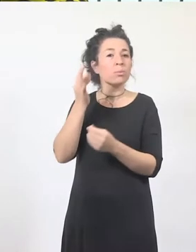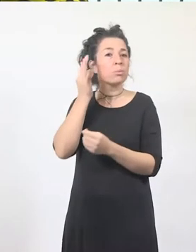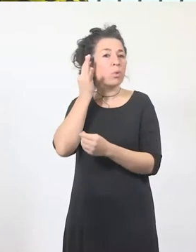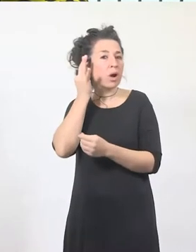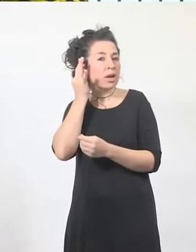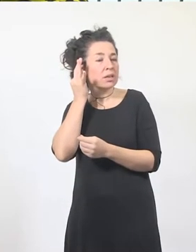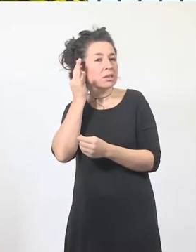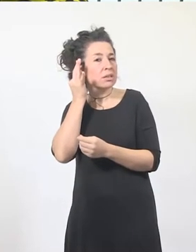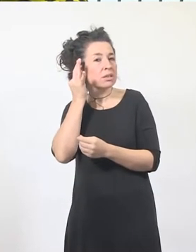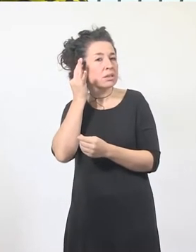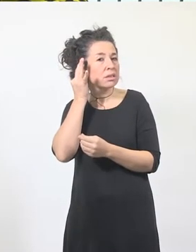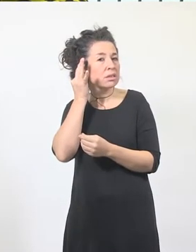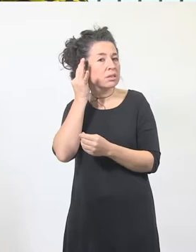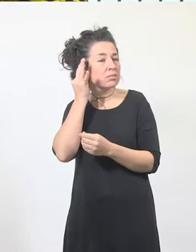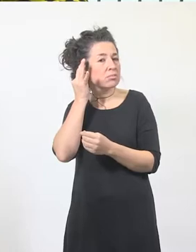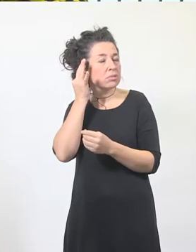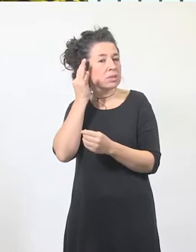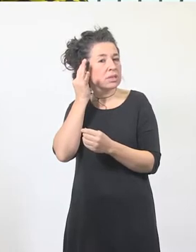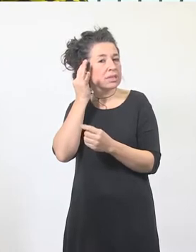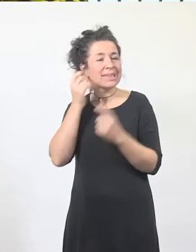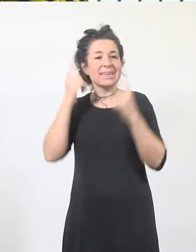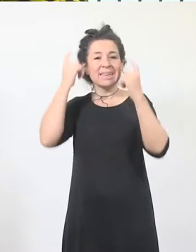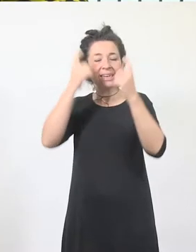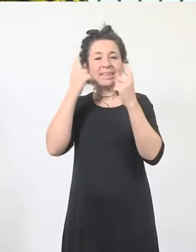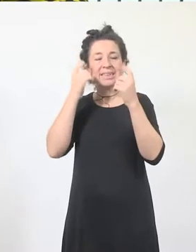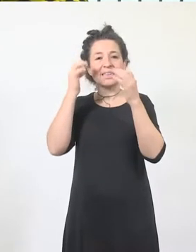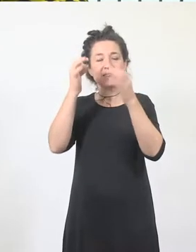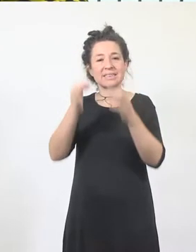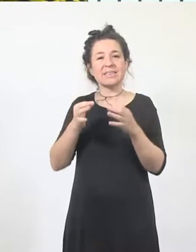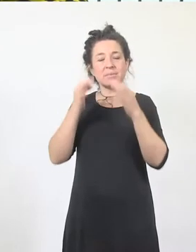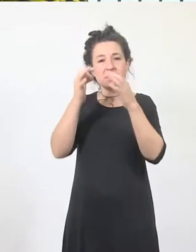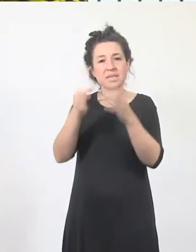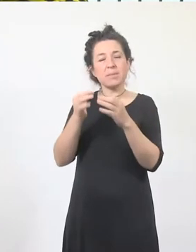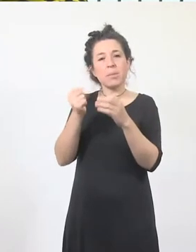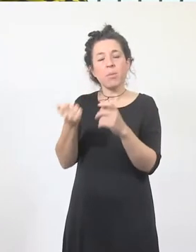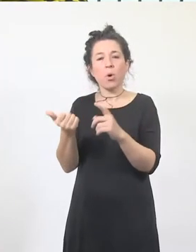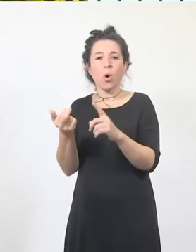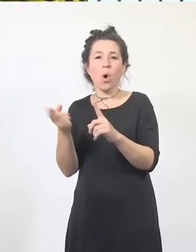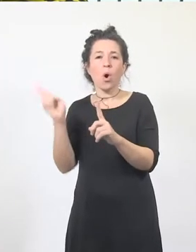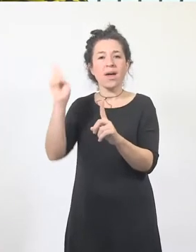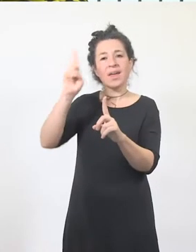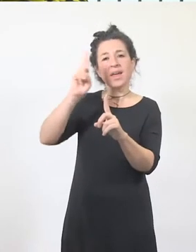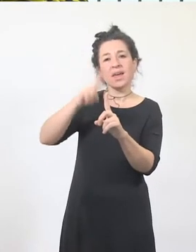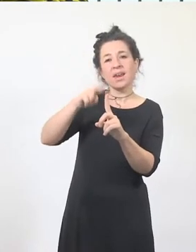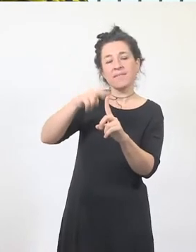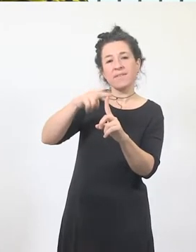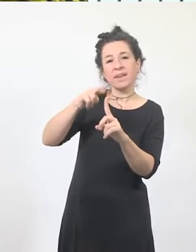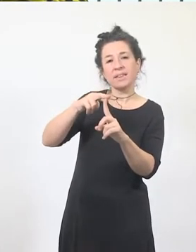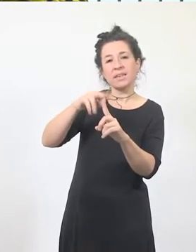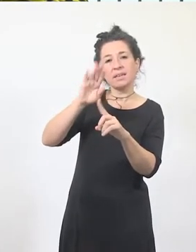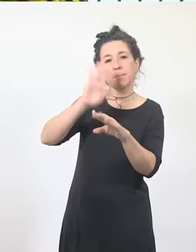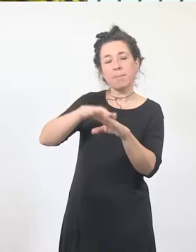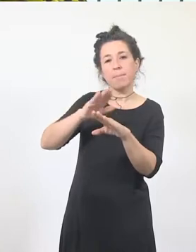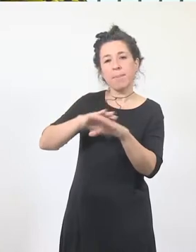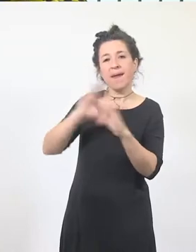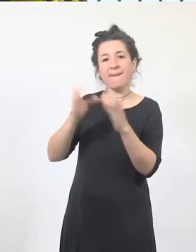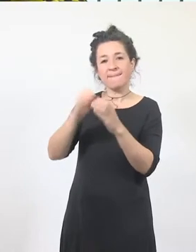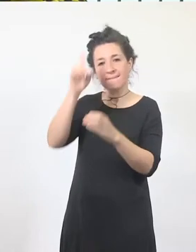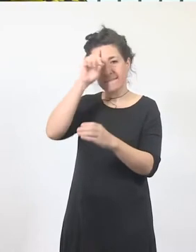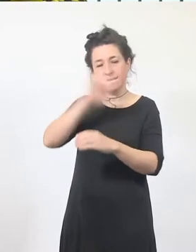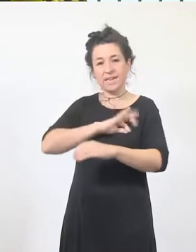de las mujeres, y intentar que siempre ser como una referencia para el Frente